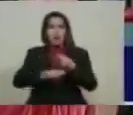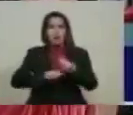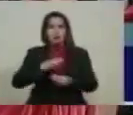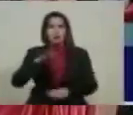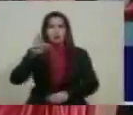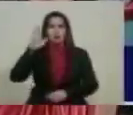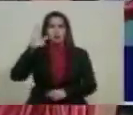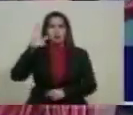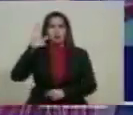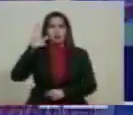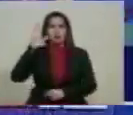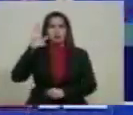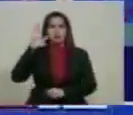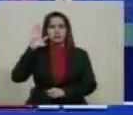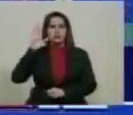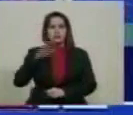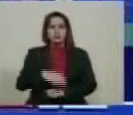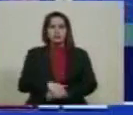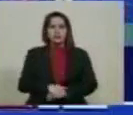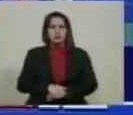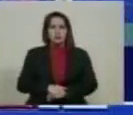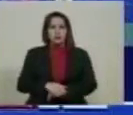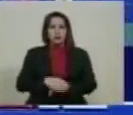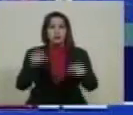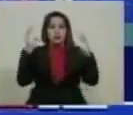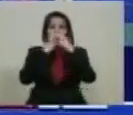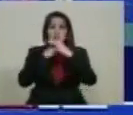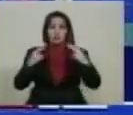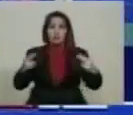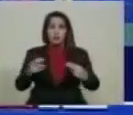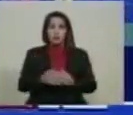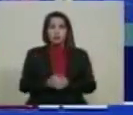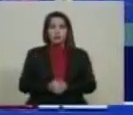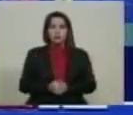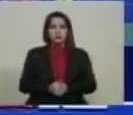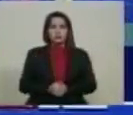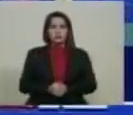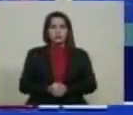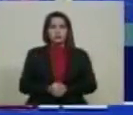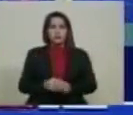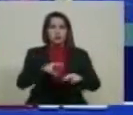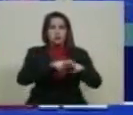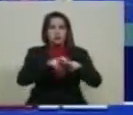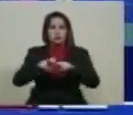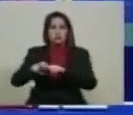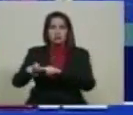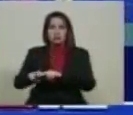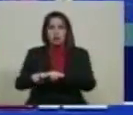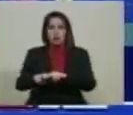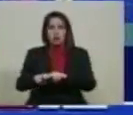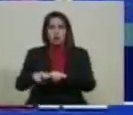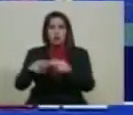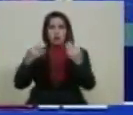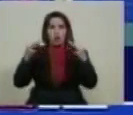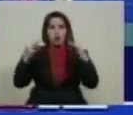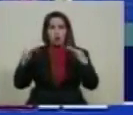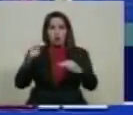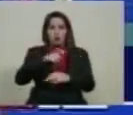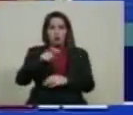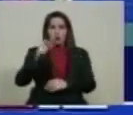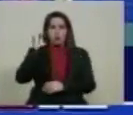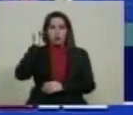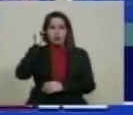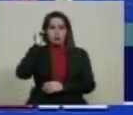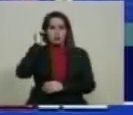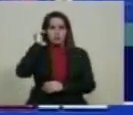juramento de compromiso. Quédense sentados los que no estén designados. Levanten su